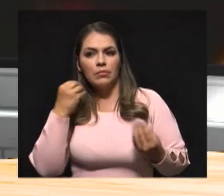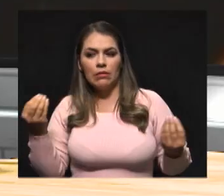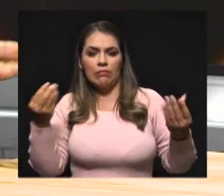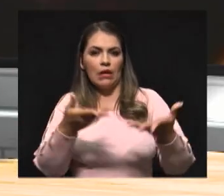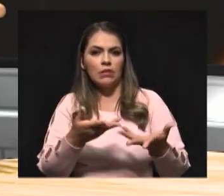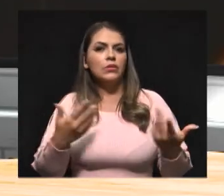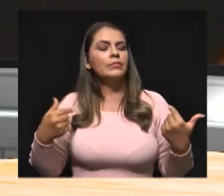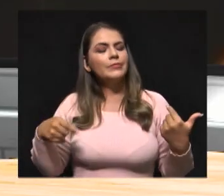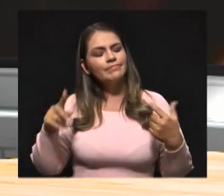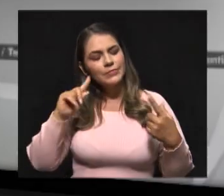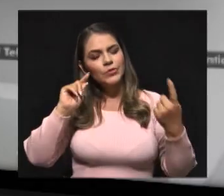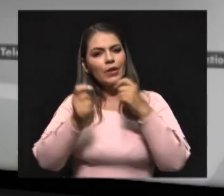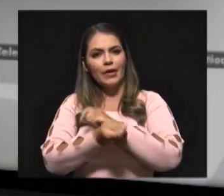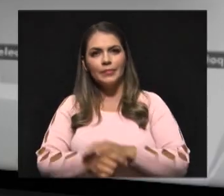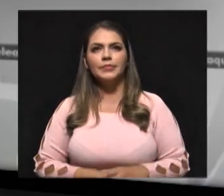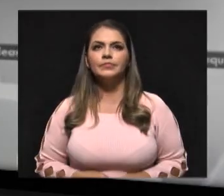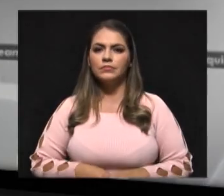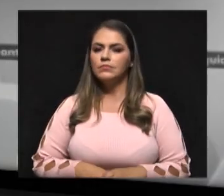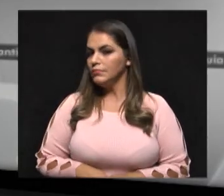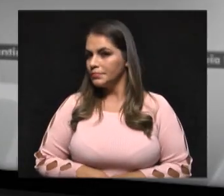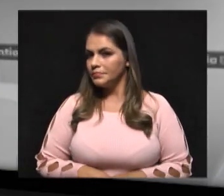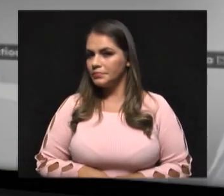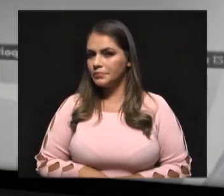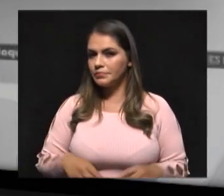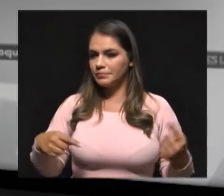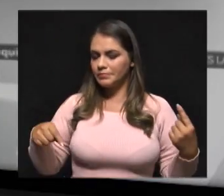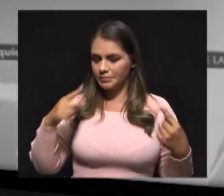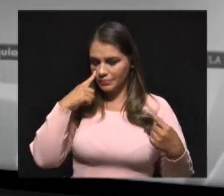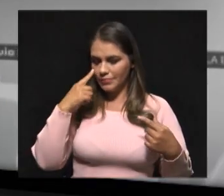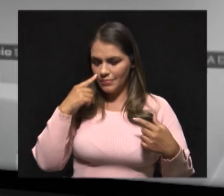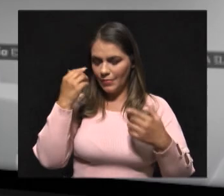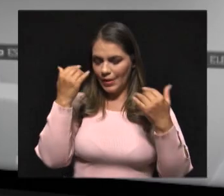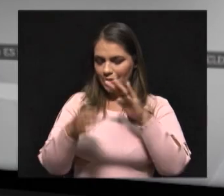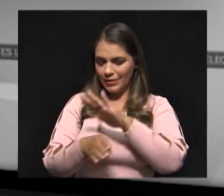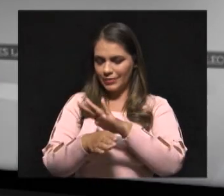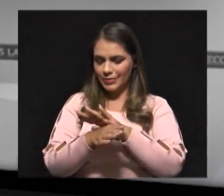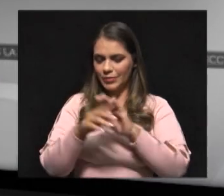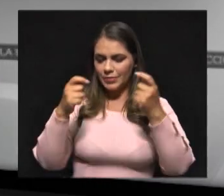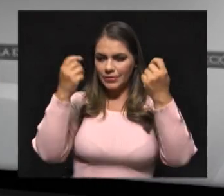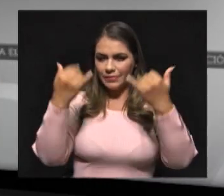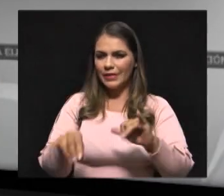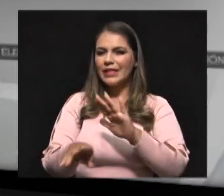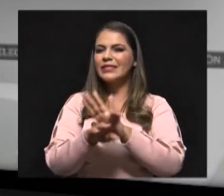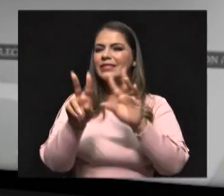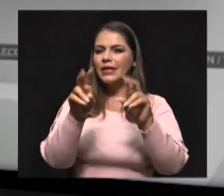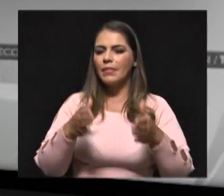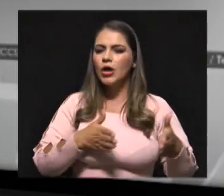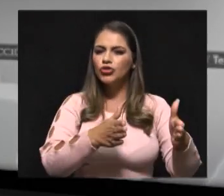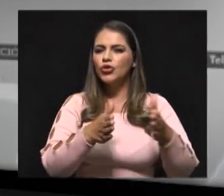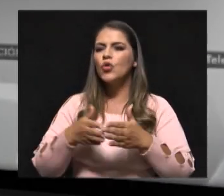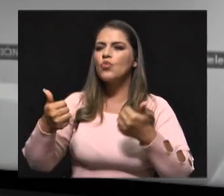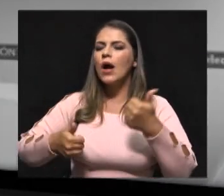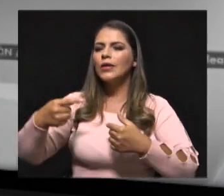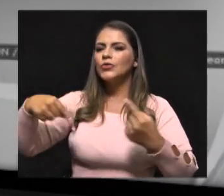experiencias etcétera etcétera los ejes turísticos para antioquia temas desarrollaremos cuando revisemos intento que la elección para mirar este potencial hacia dónde va